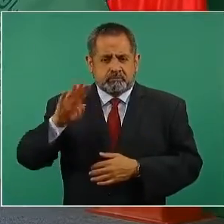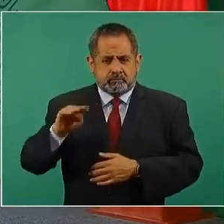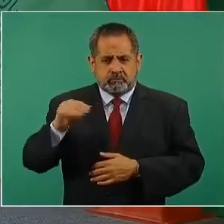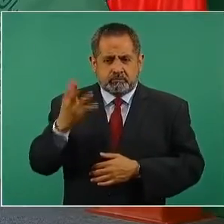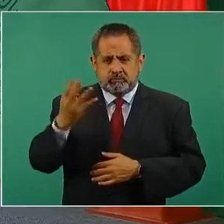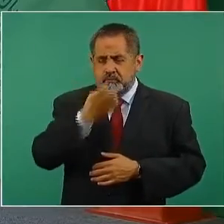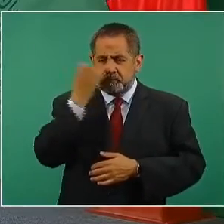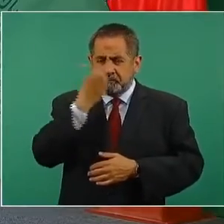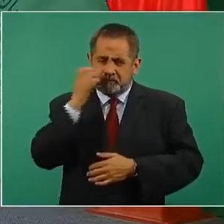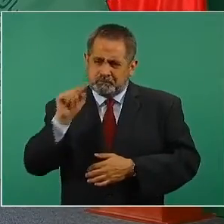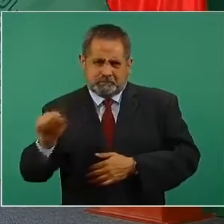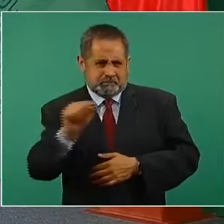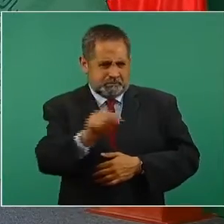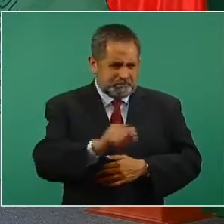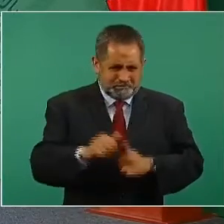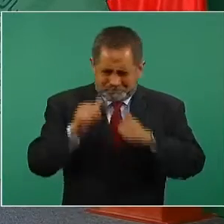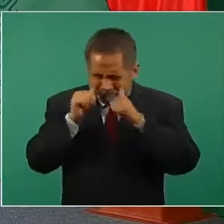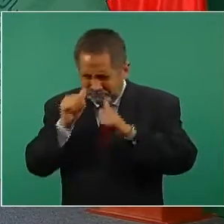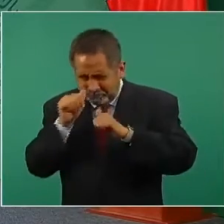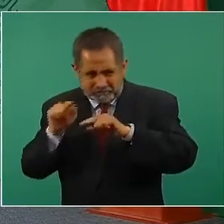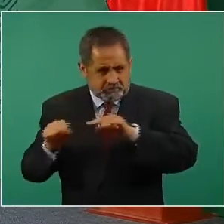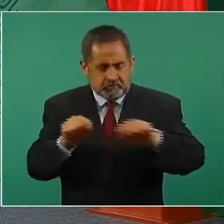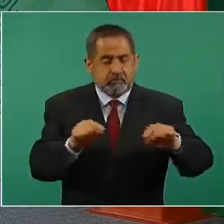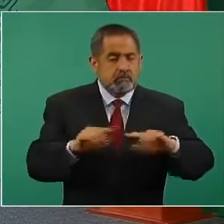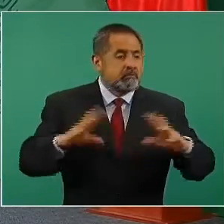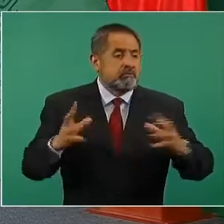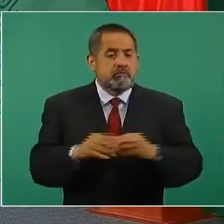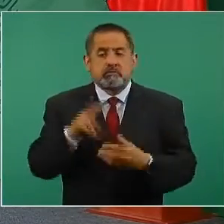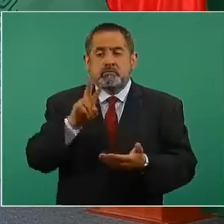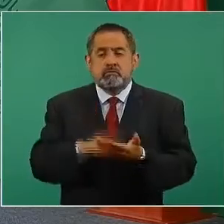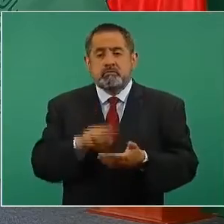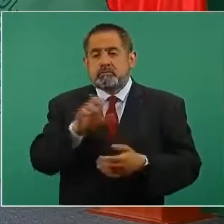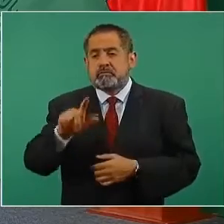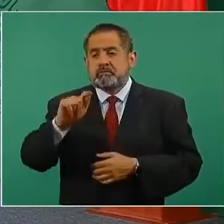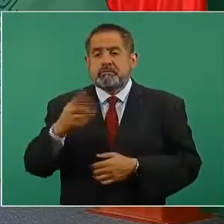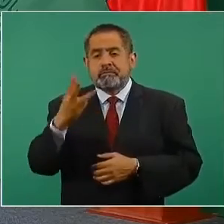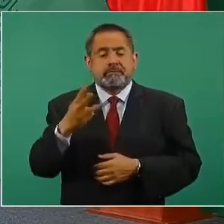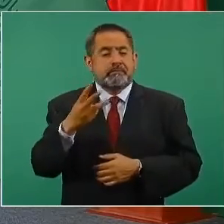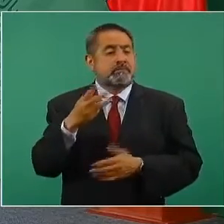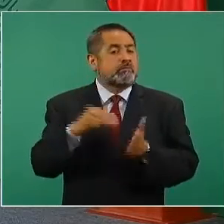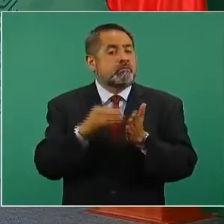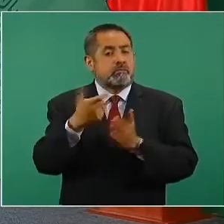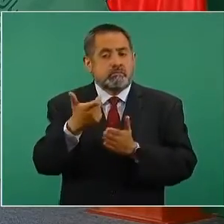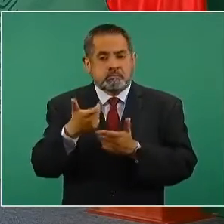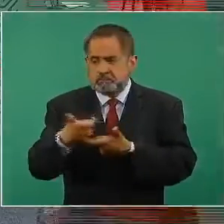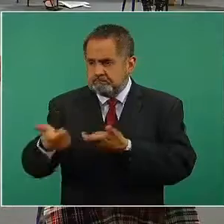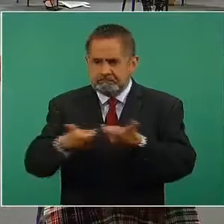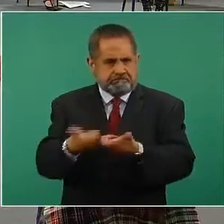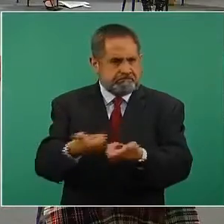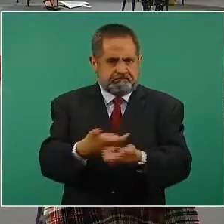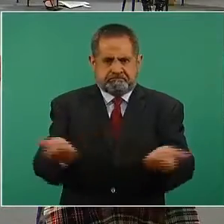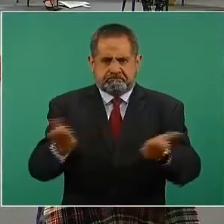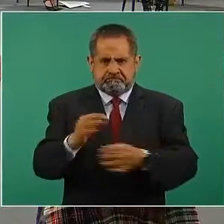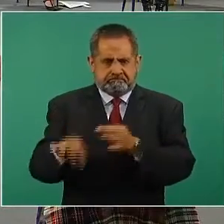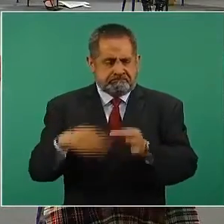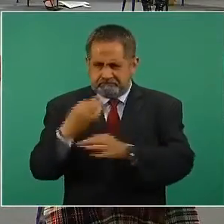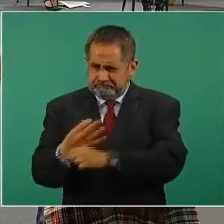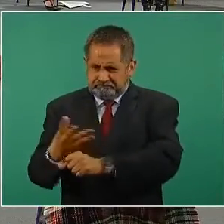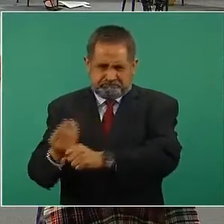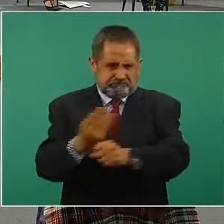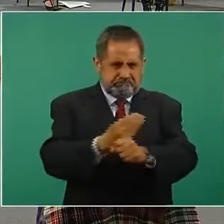1.494 escuelas con más de 2.573 millones de pesos dispersados en las diferentes